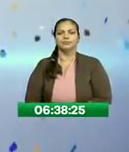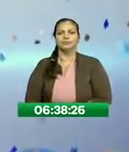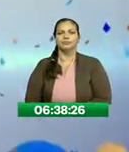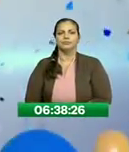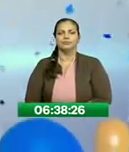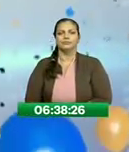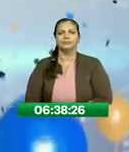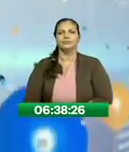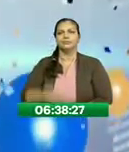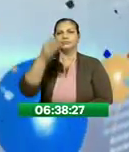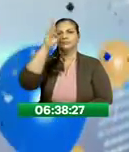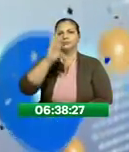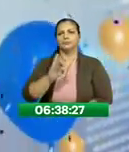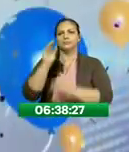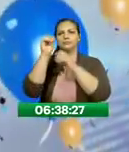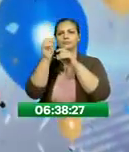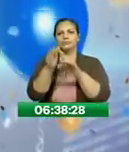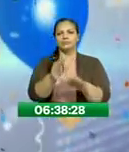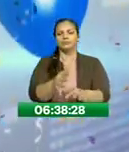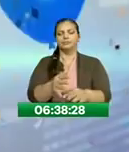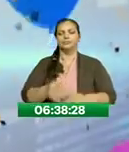¡Felicidades, que Dios la bendiga! ¡Vamos con más!